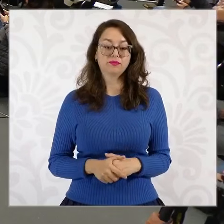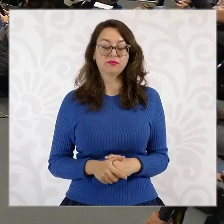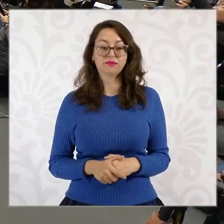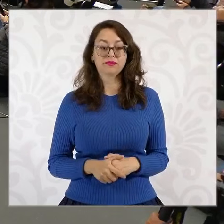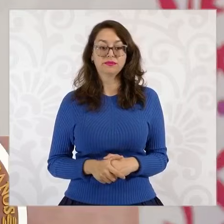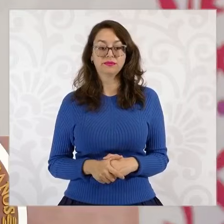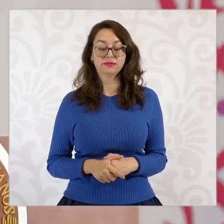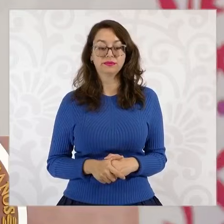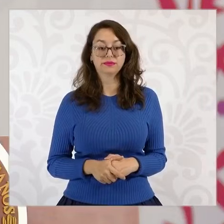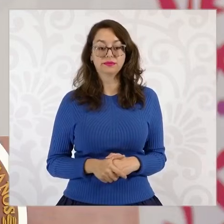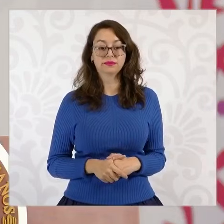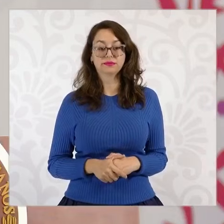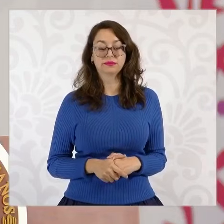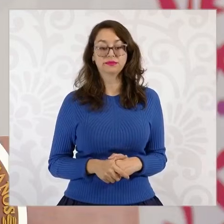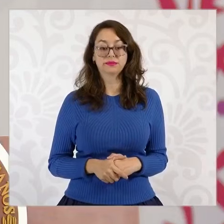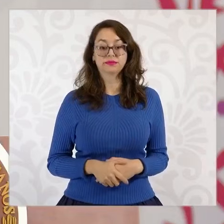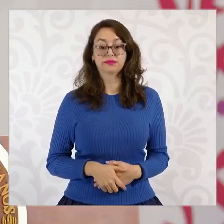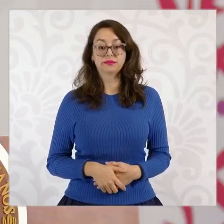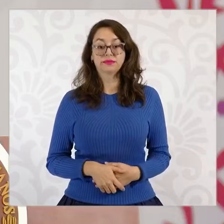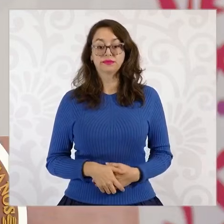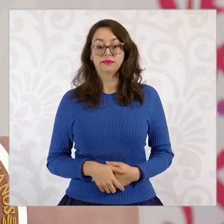De este lado, a ver.